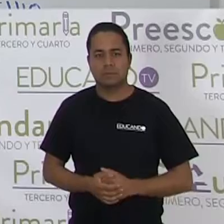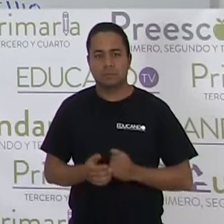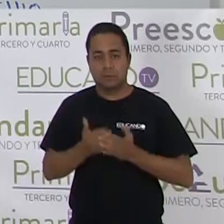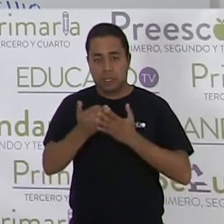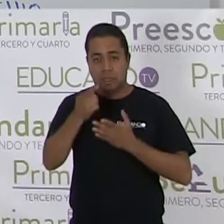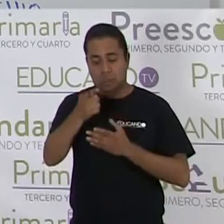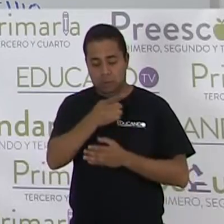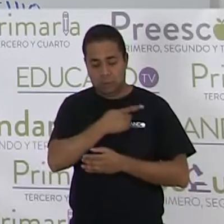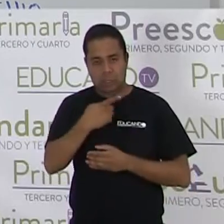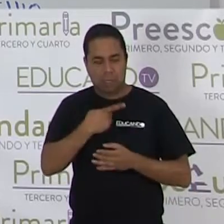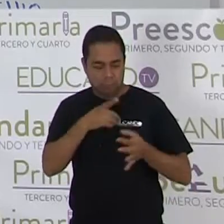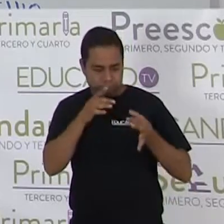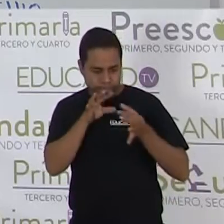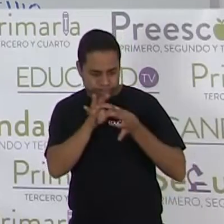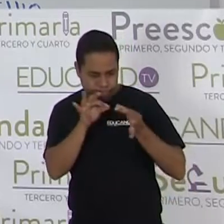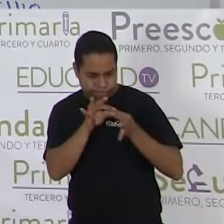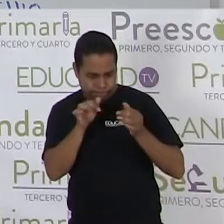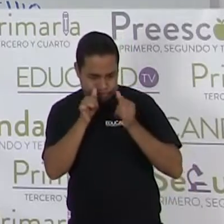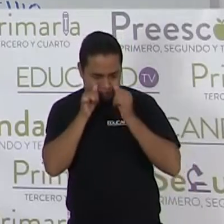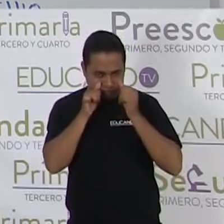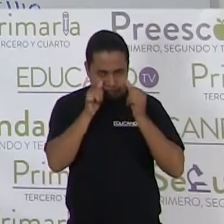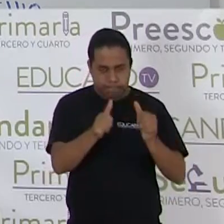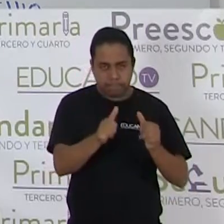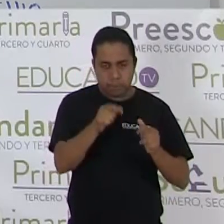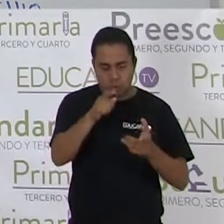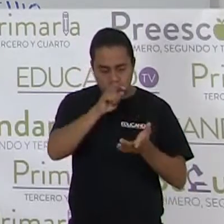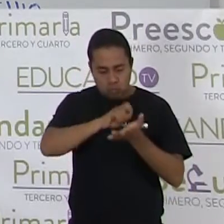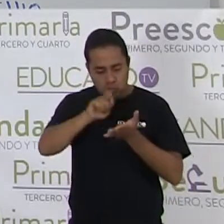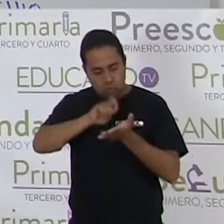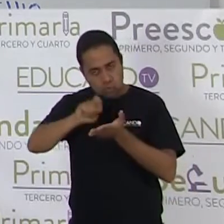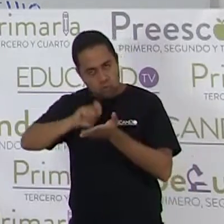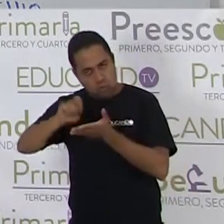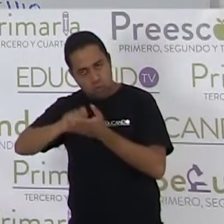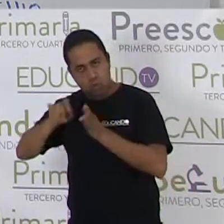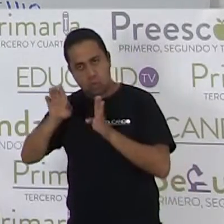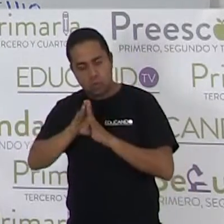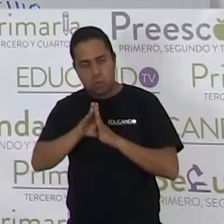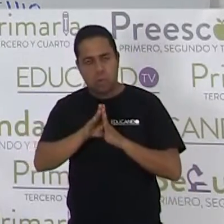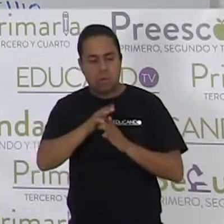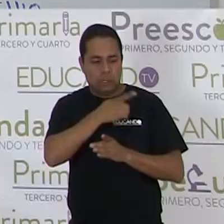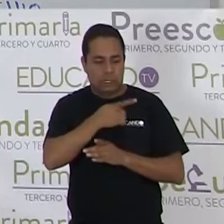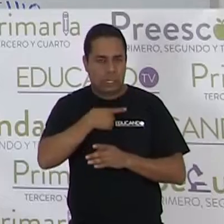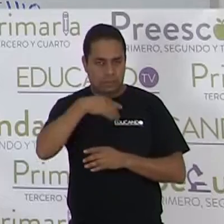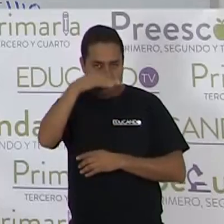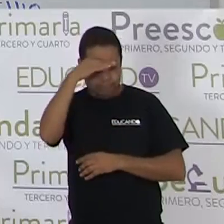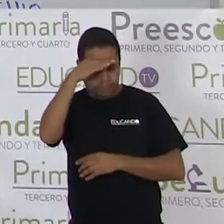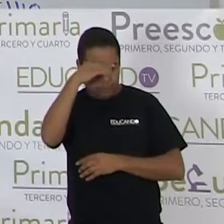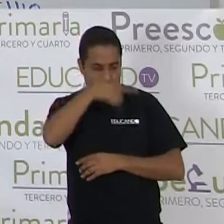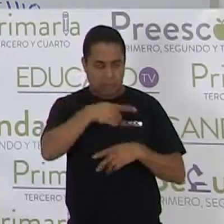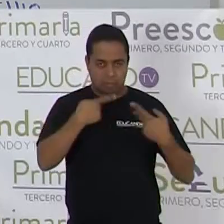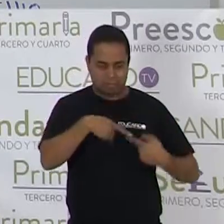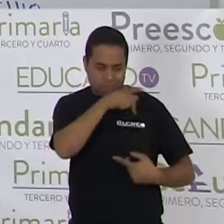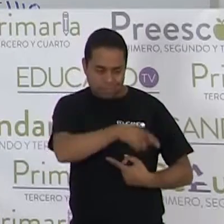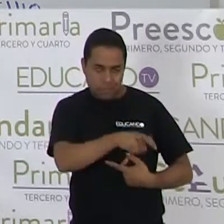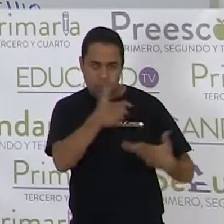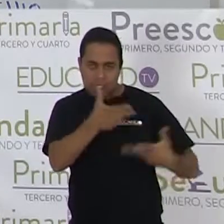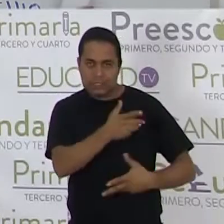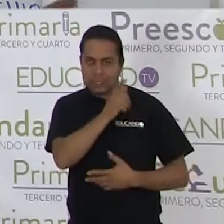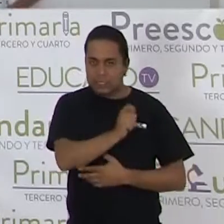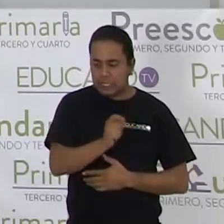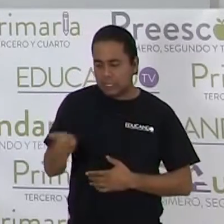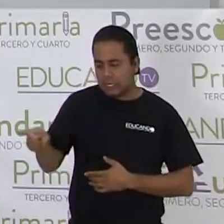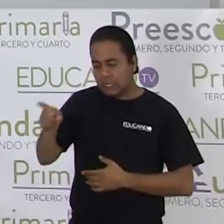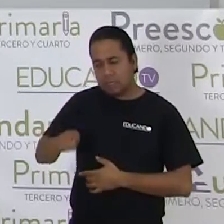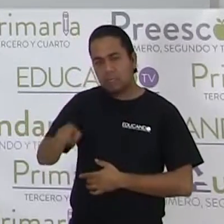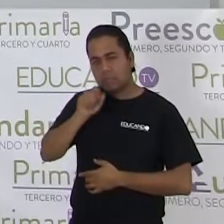partes, porque eso te va a permitir rehacer o confirmar las acciones de cada uno de ellos. Muy bien.